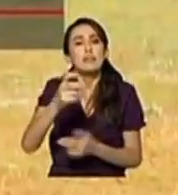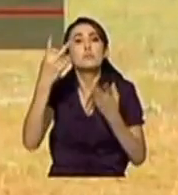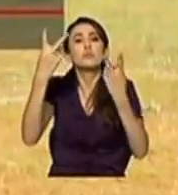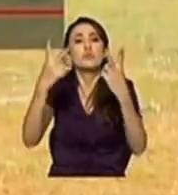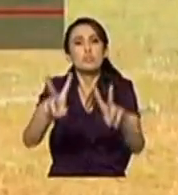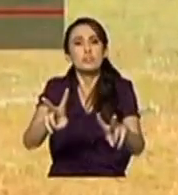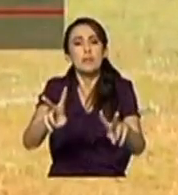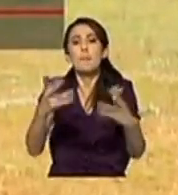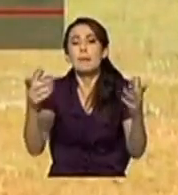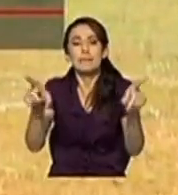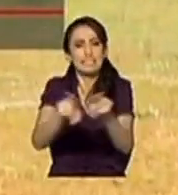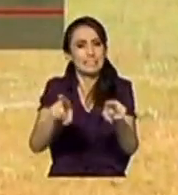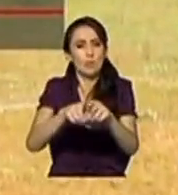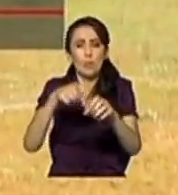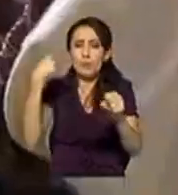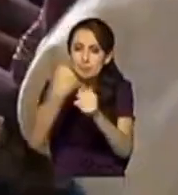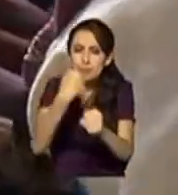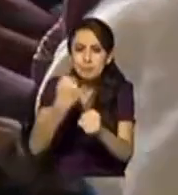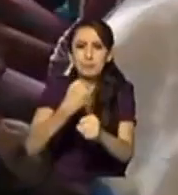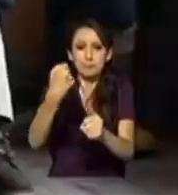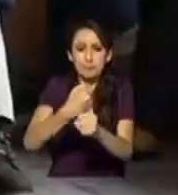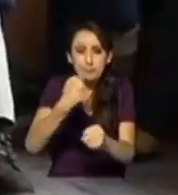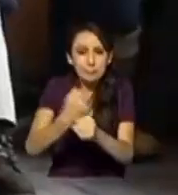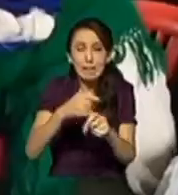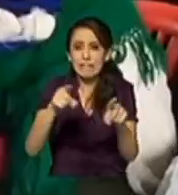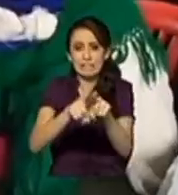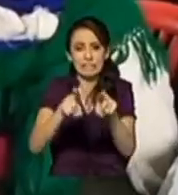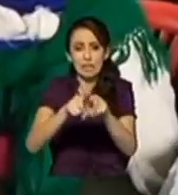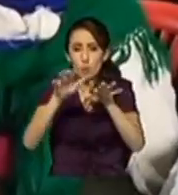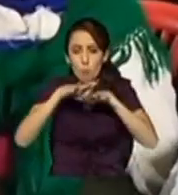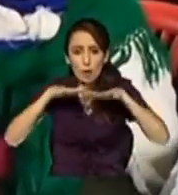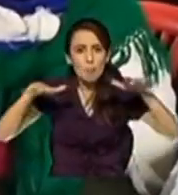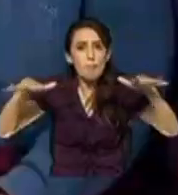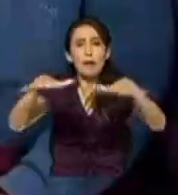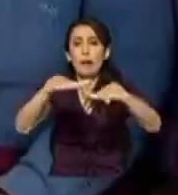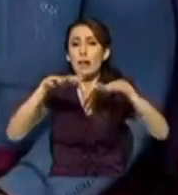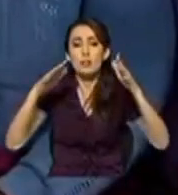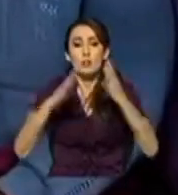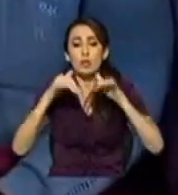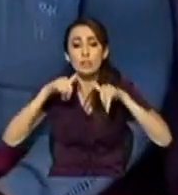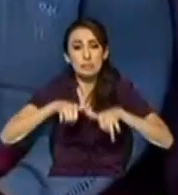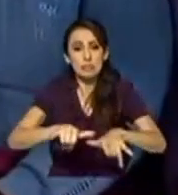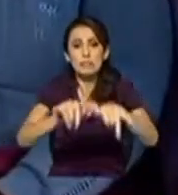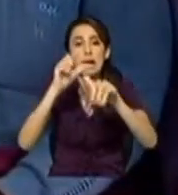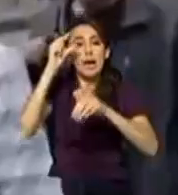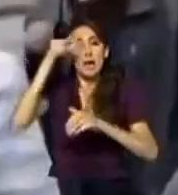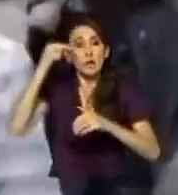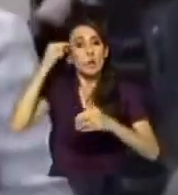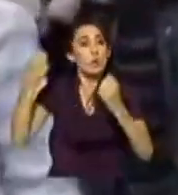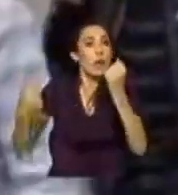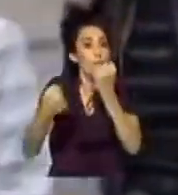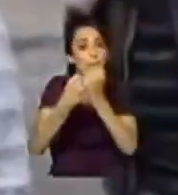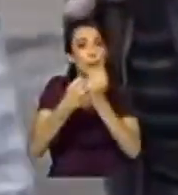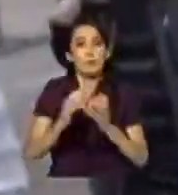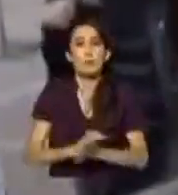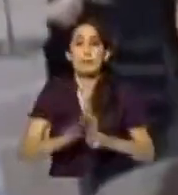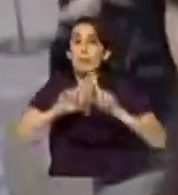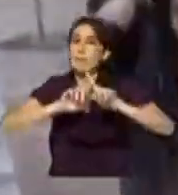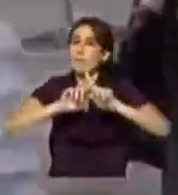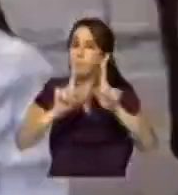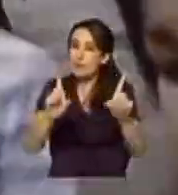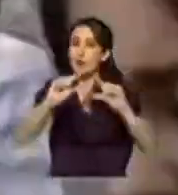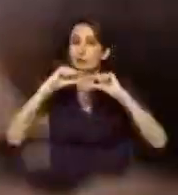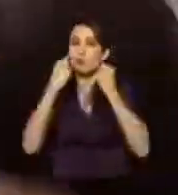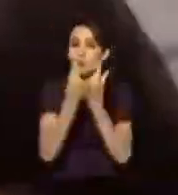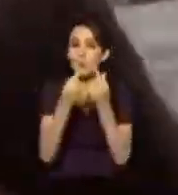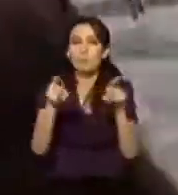hacer el mismo esfuerzo, el mismo trabajo, el mismo pensamiento, salir adelante con ayuda de nuestro gobierno. Sin embargo, los grupos de